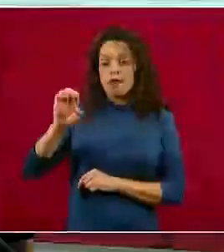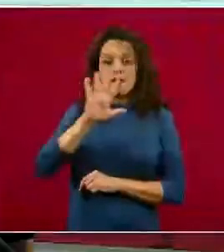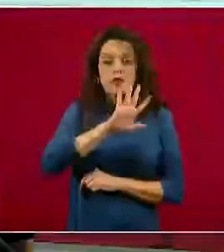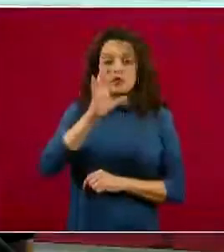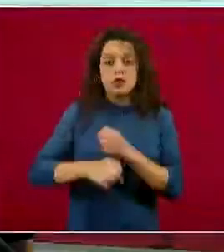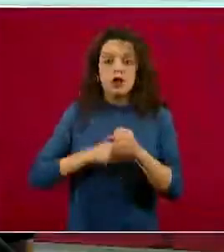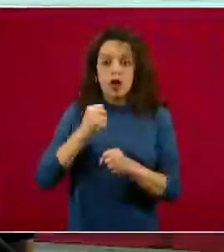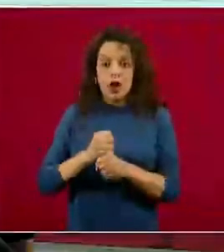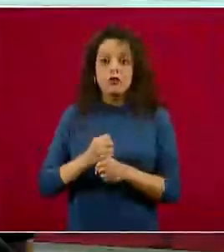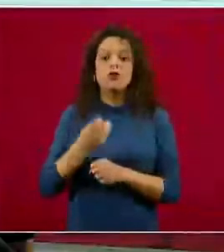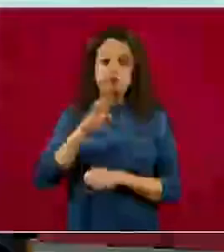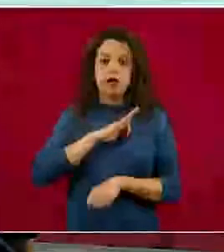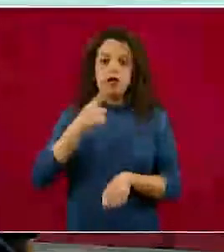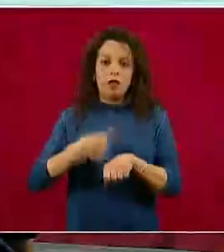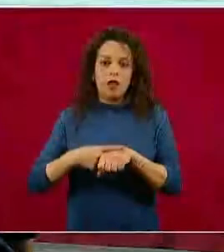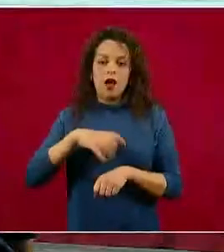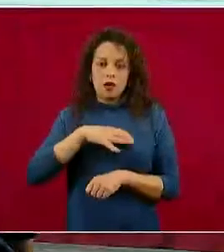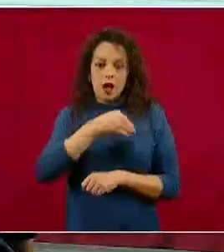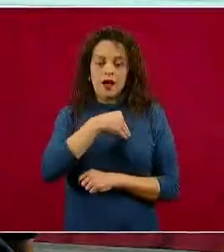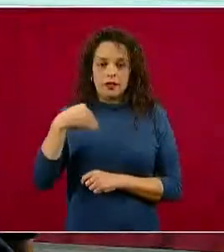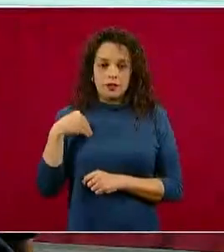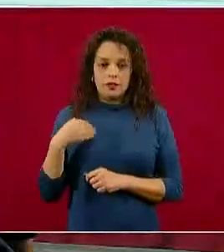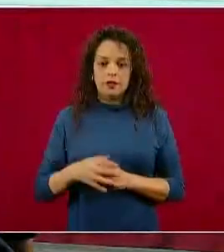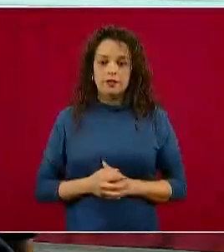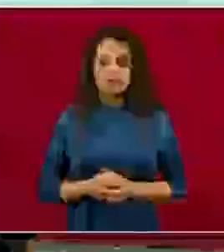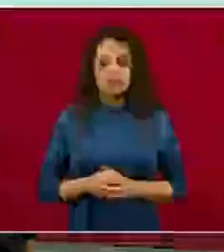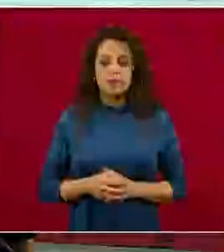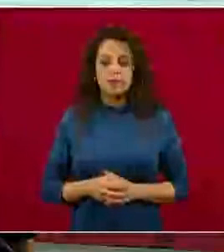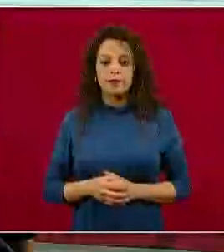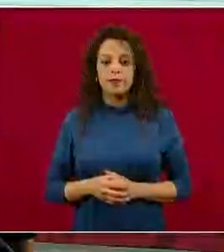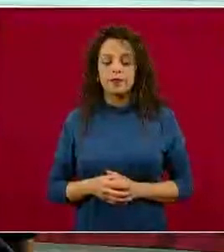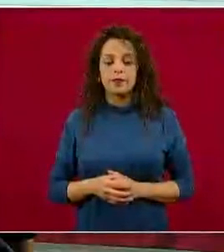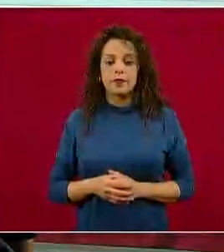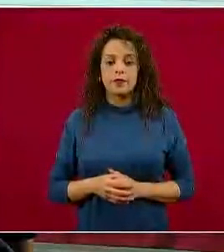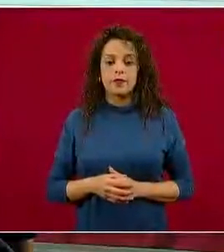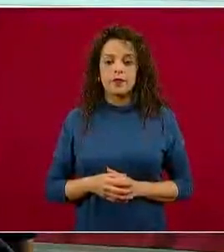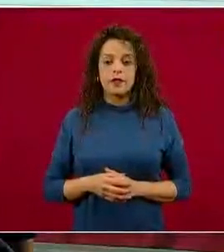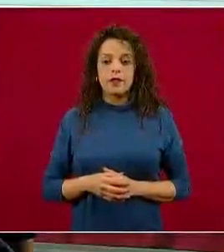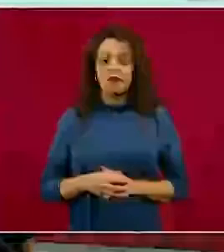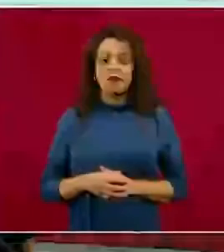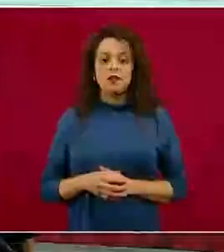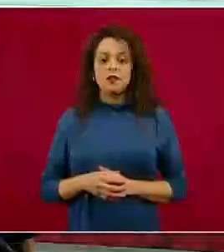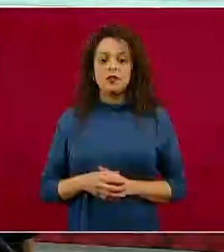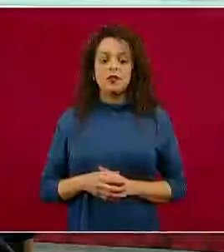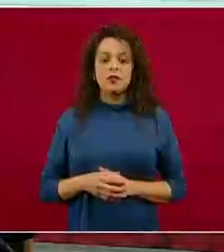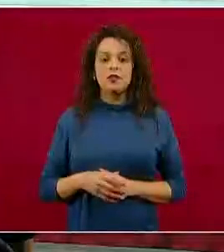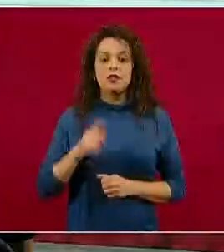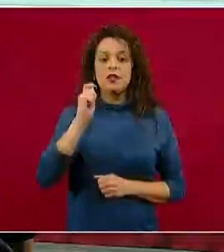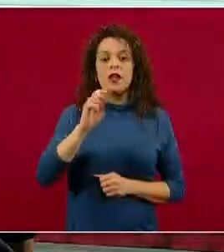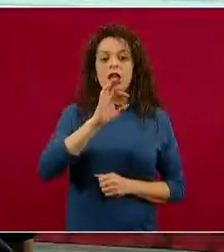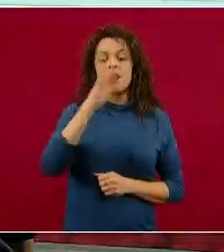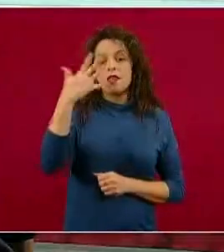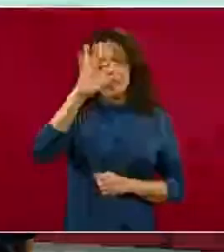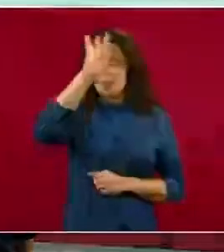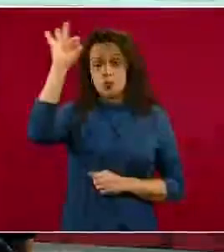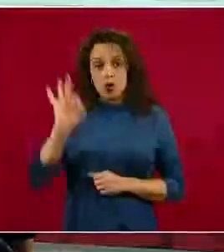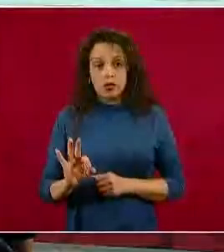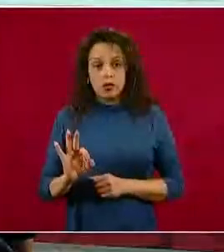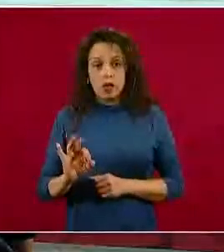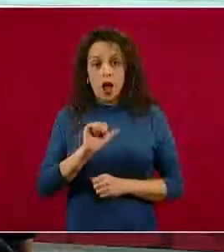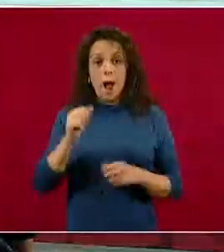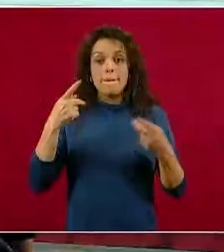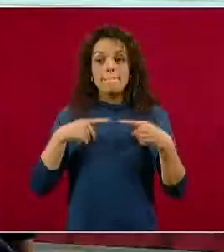edad. Una parte muy importante es el componente familiar. Aunque tal vez cerca del 10% de los